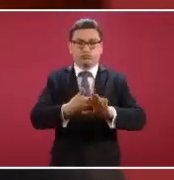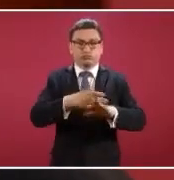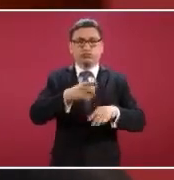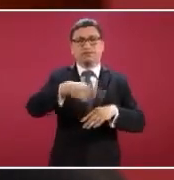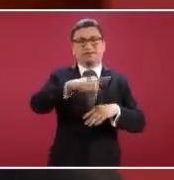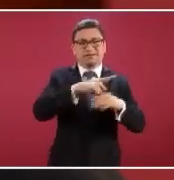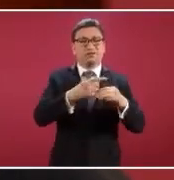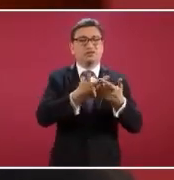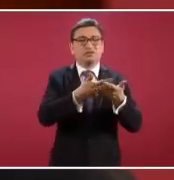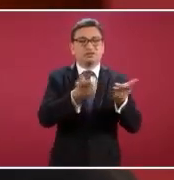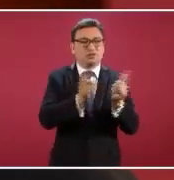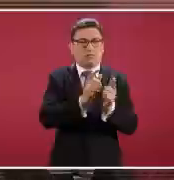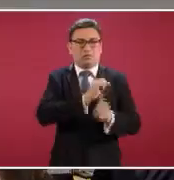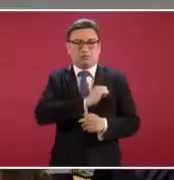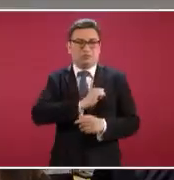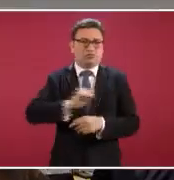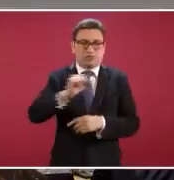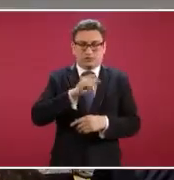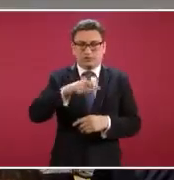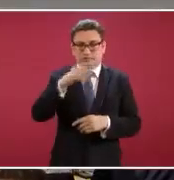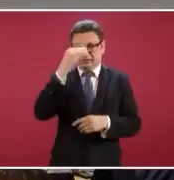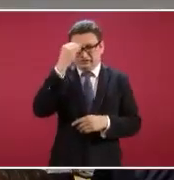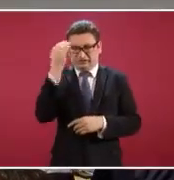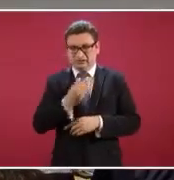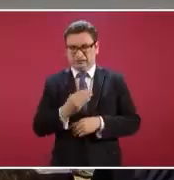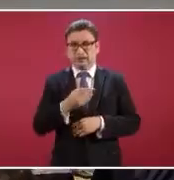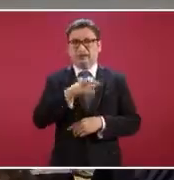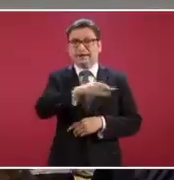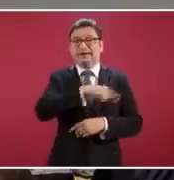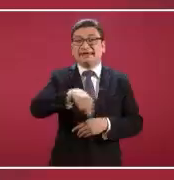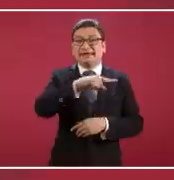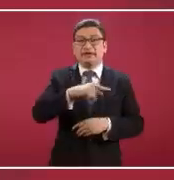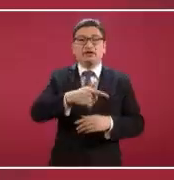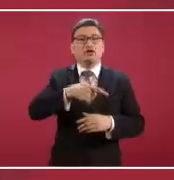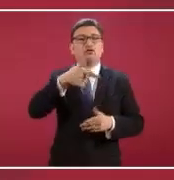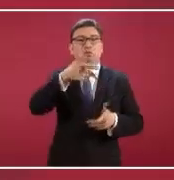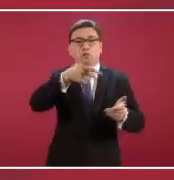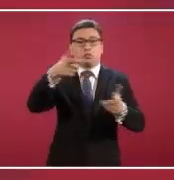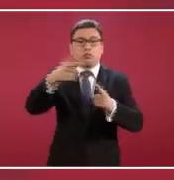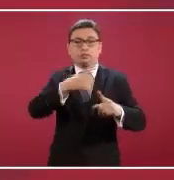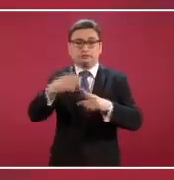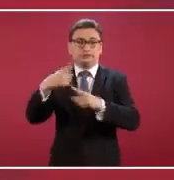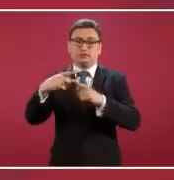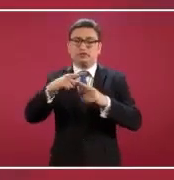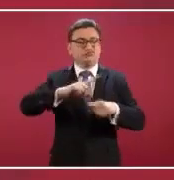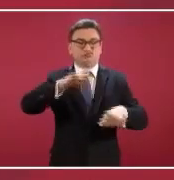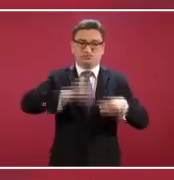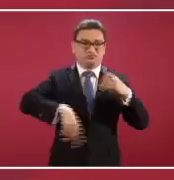organizaciones criminales. El objetivo prioritario es reducir su capacidad de fuego lo más pronto que podamos.